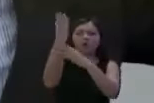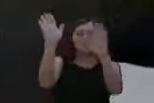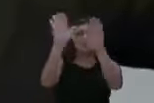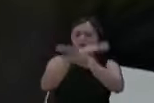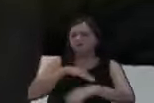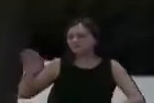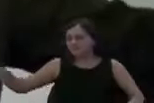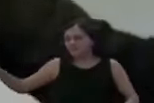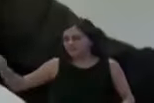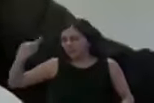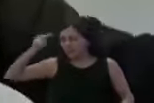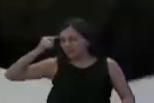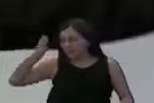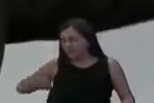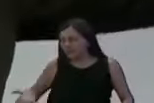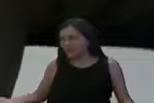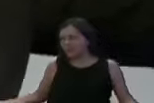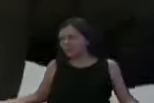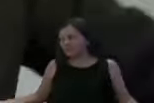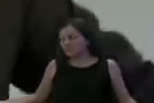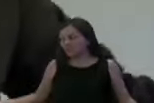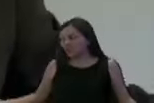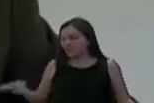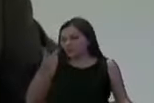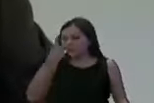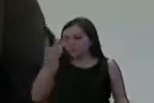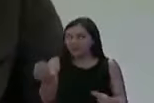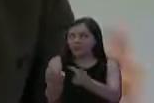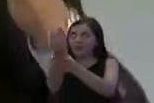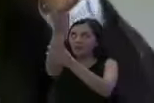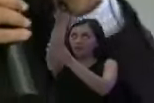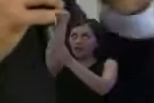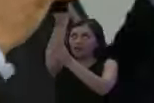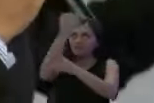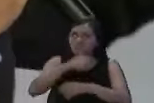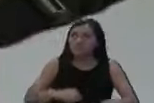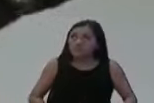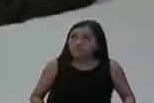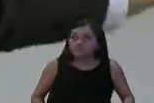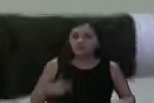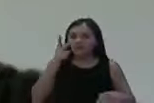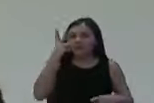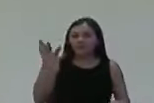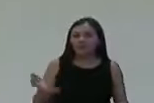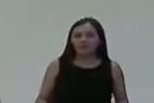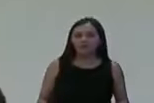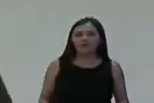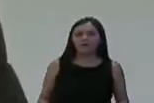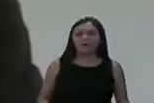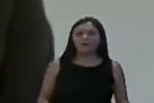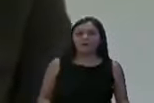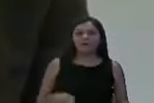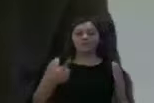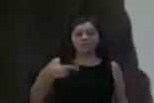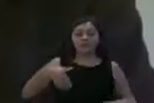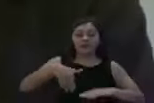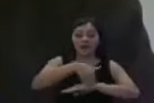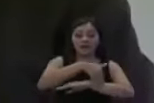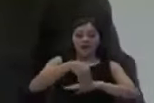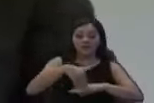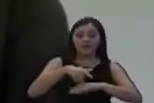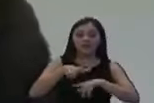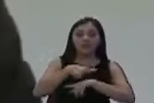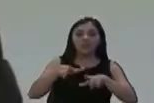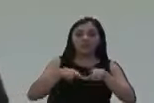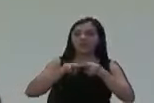gobernadora que si viene el presidente tiene que garantizar que se vea el tunguragua verdad pero me dicen que esta carretera es el mejor sitio para ver con